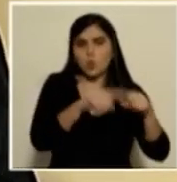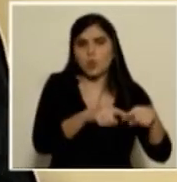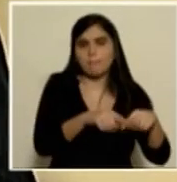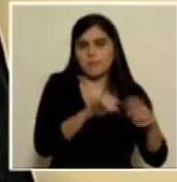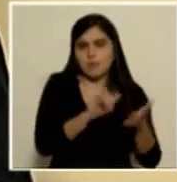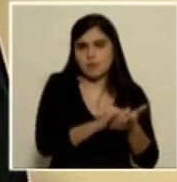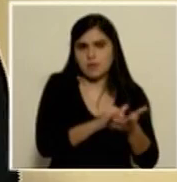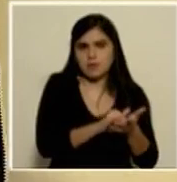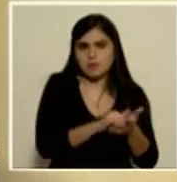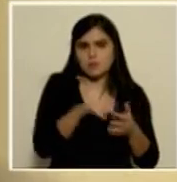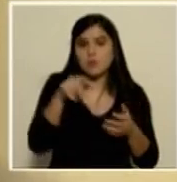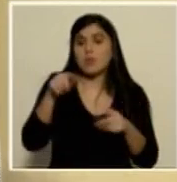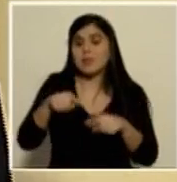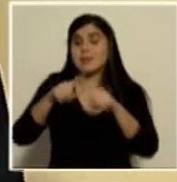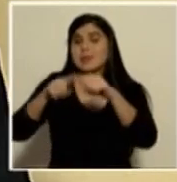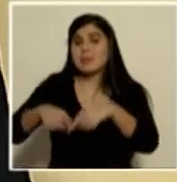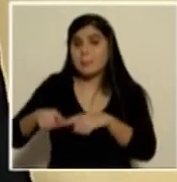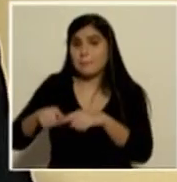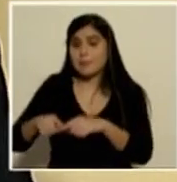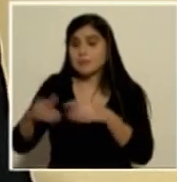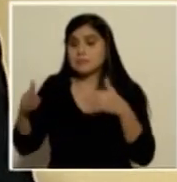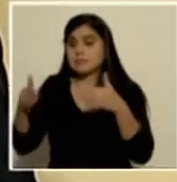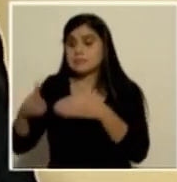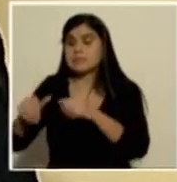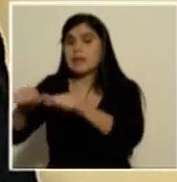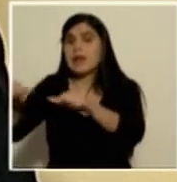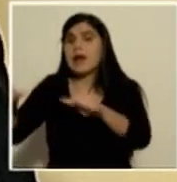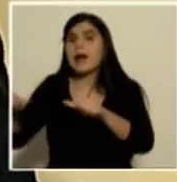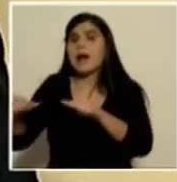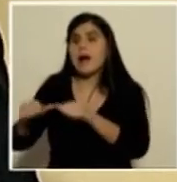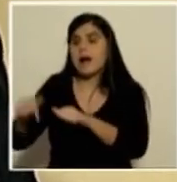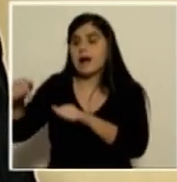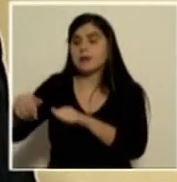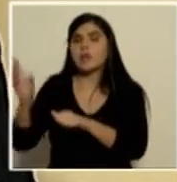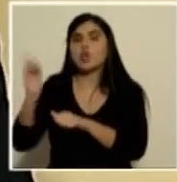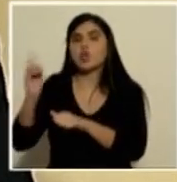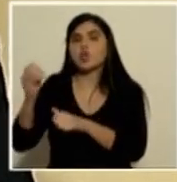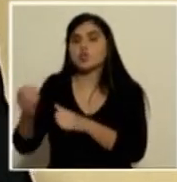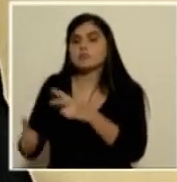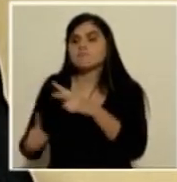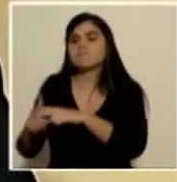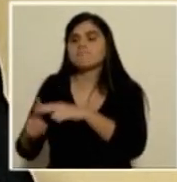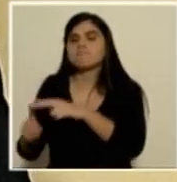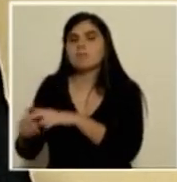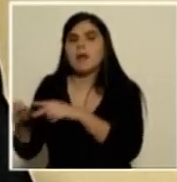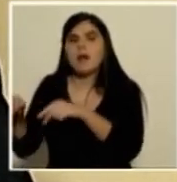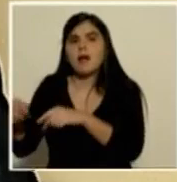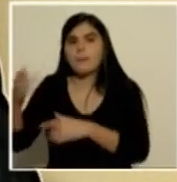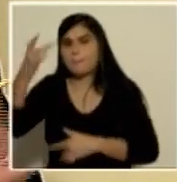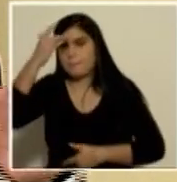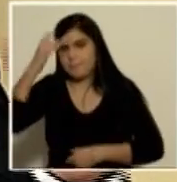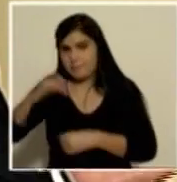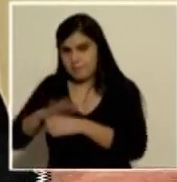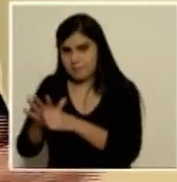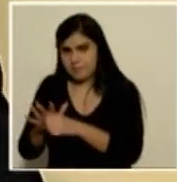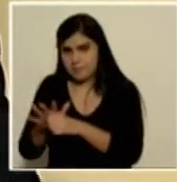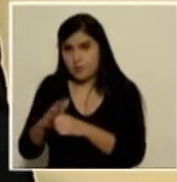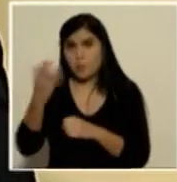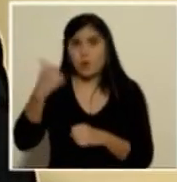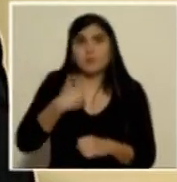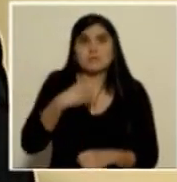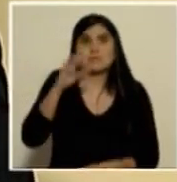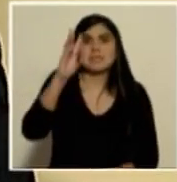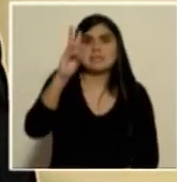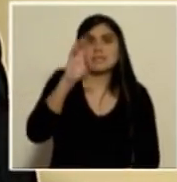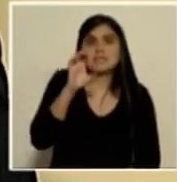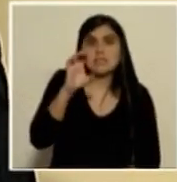la concentración de los casos dependiendo del área geográfica donde se estén presentando. Así puede ser que tengamos 600 casos, pero están distribuidos en diferentes